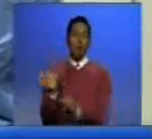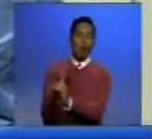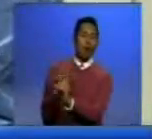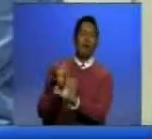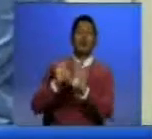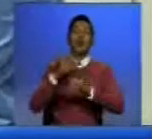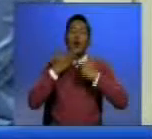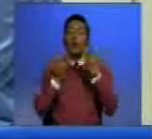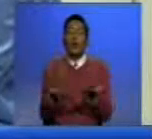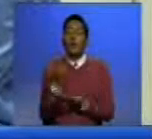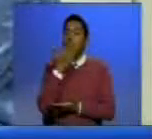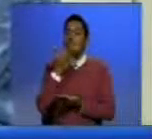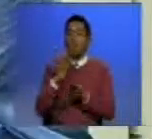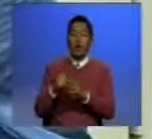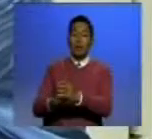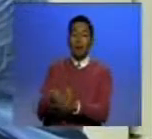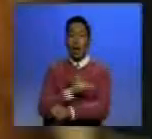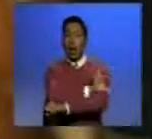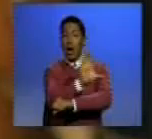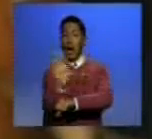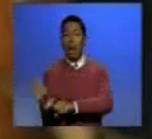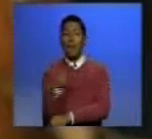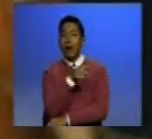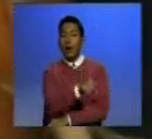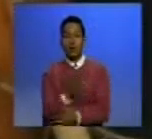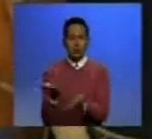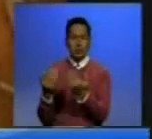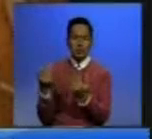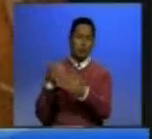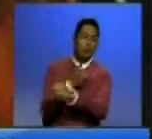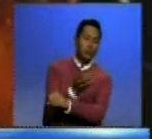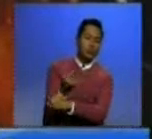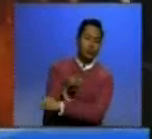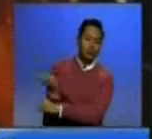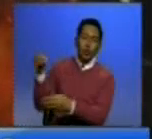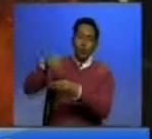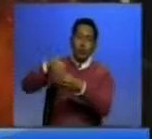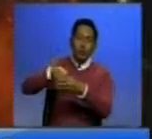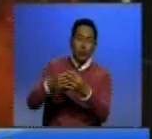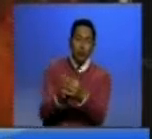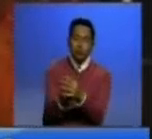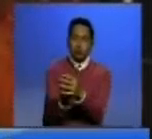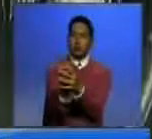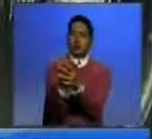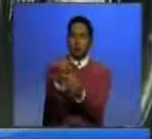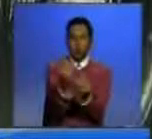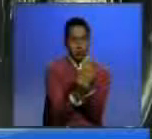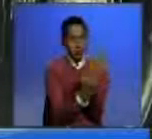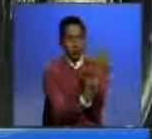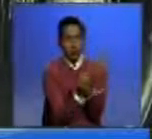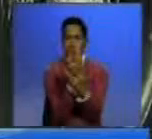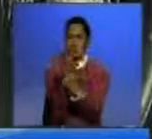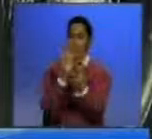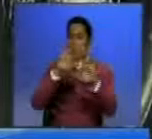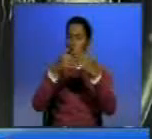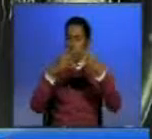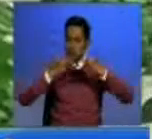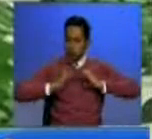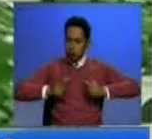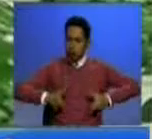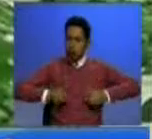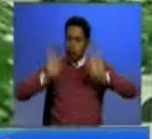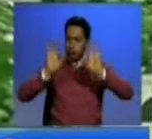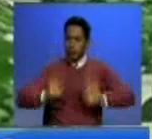condiciones que la planta tiene en el campo para poder producir unos tubérculos con la más alta calidad sanitaria y obviamente con esto